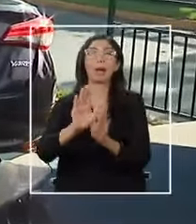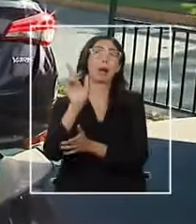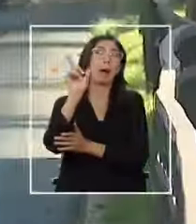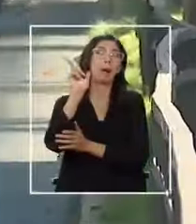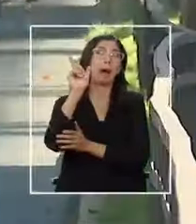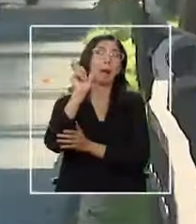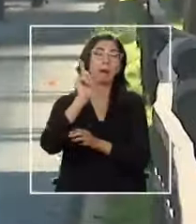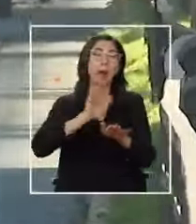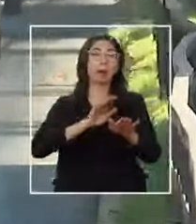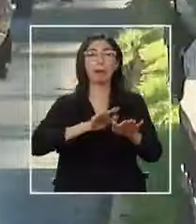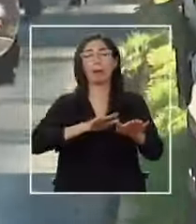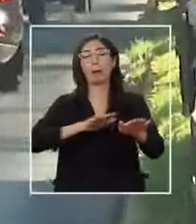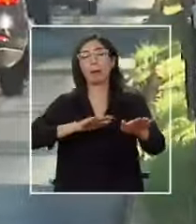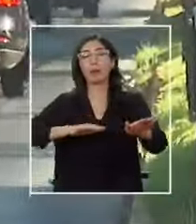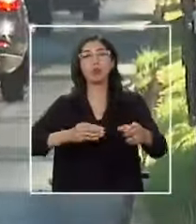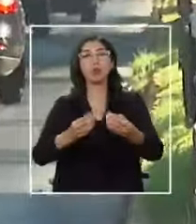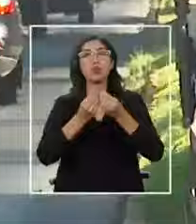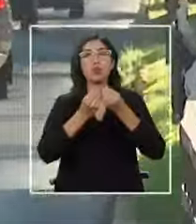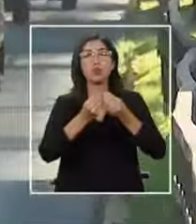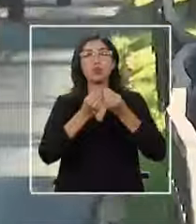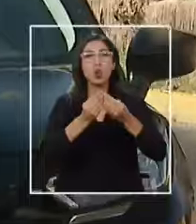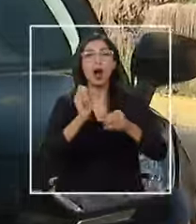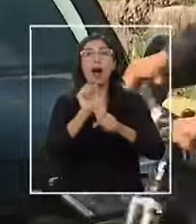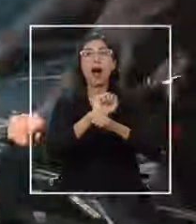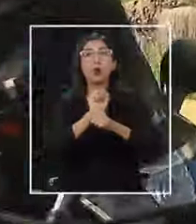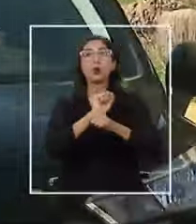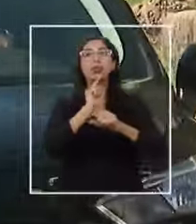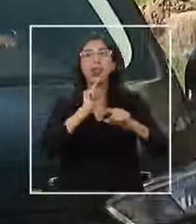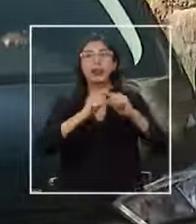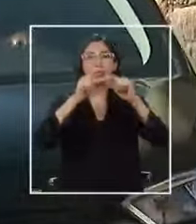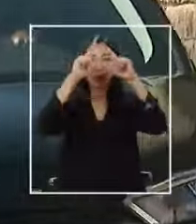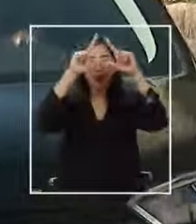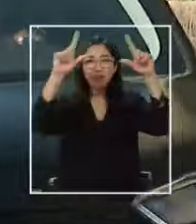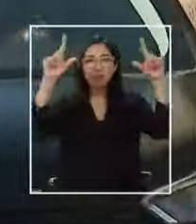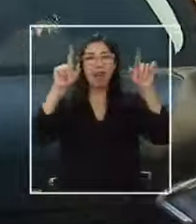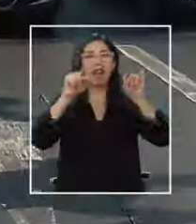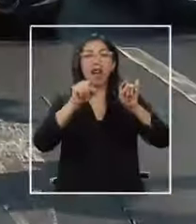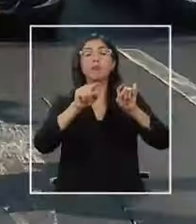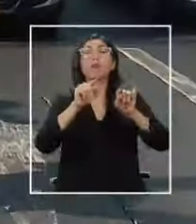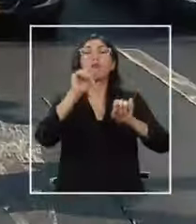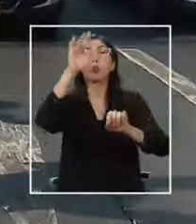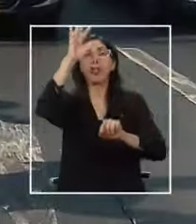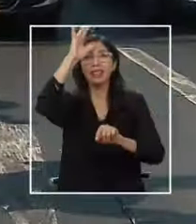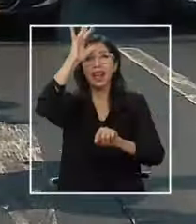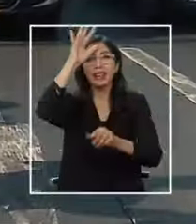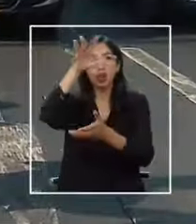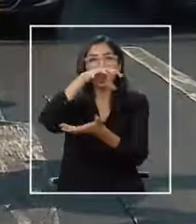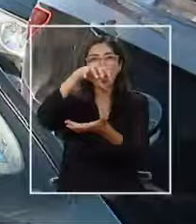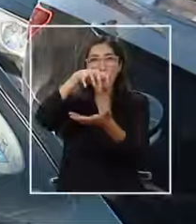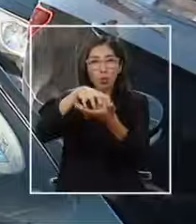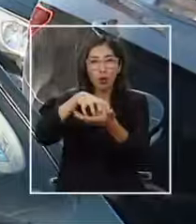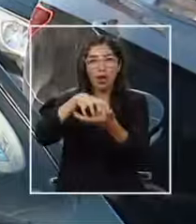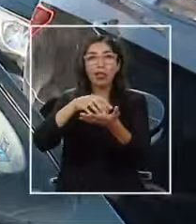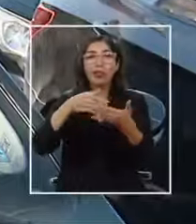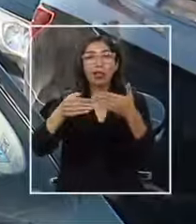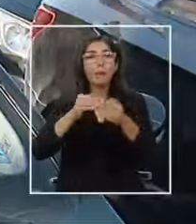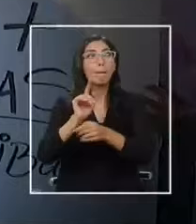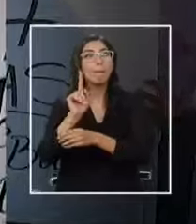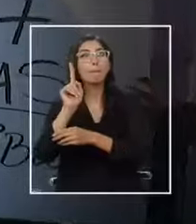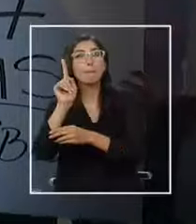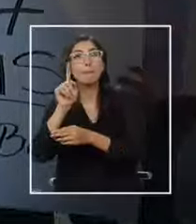En caravana, cientos de colectivos desfilaban por las calles de Puente Alto. Su destino, el paradero 14 de Vicuña